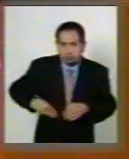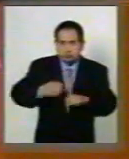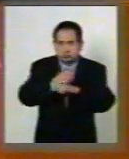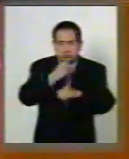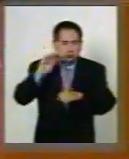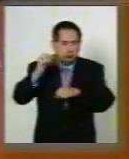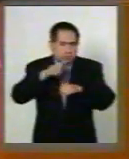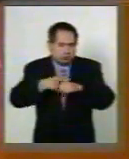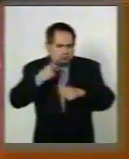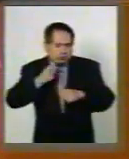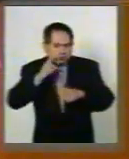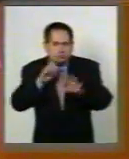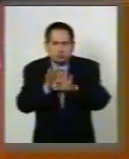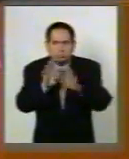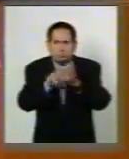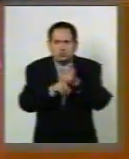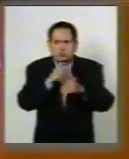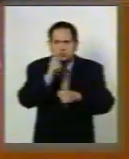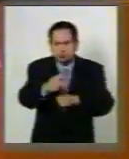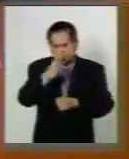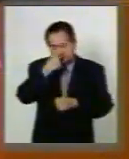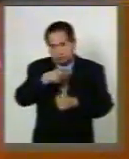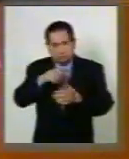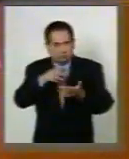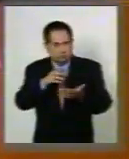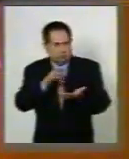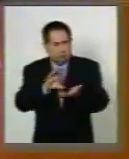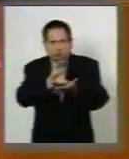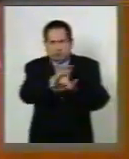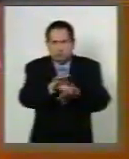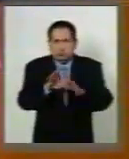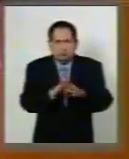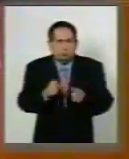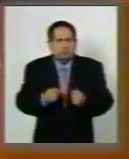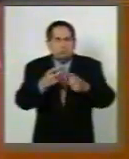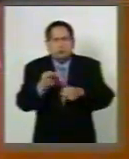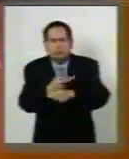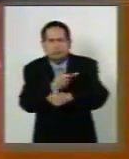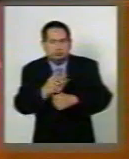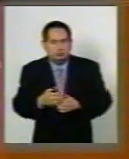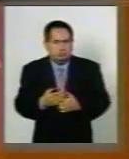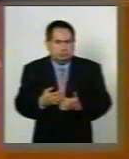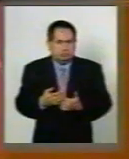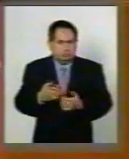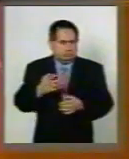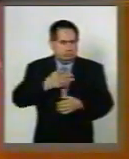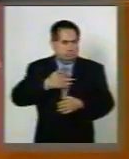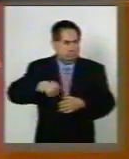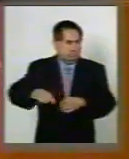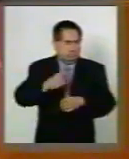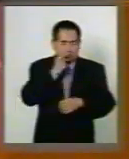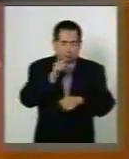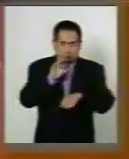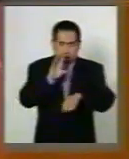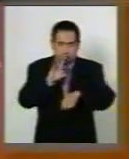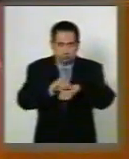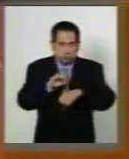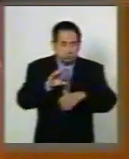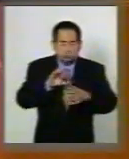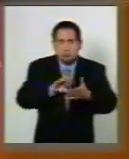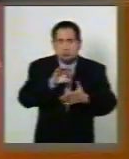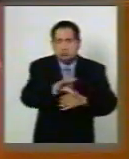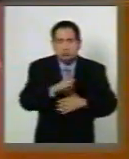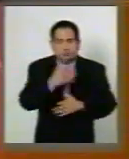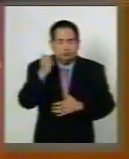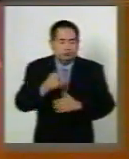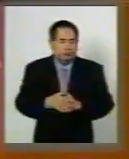y federal, que vaya fortaleciendo las capacidades de nuestras policías.